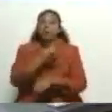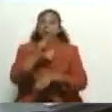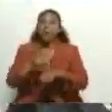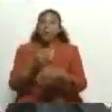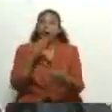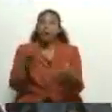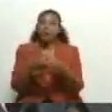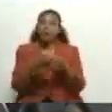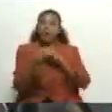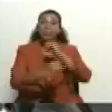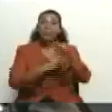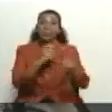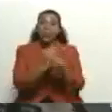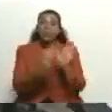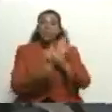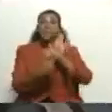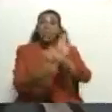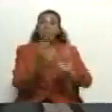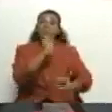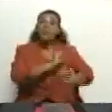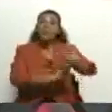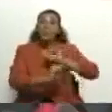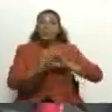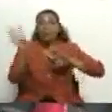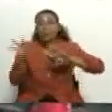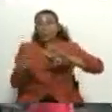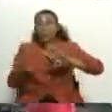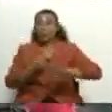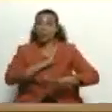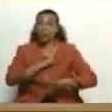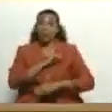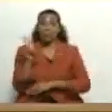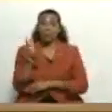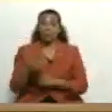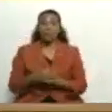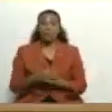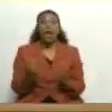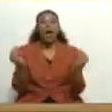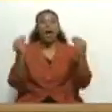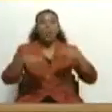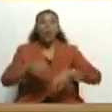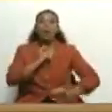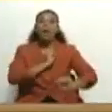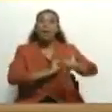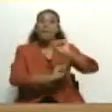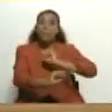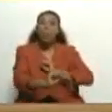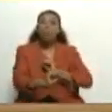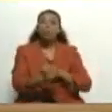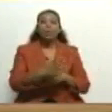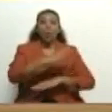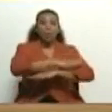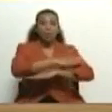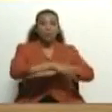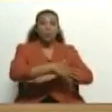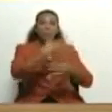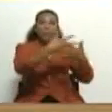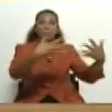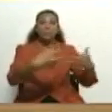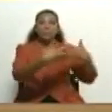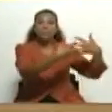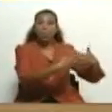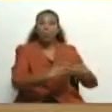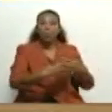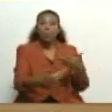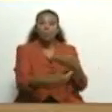los organismos internacionales para defender el territorio venezolano. Del acuerdo en repudio a las insolentes declaraciones del Departamento de